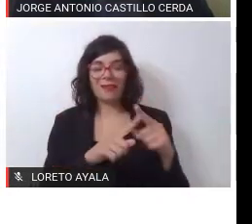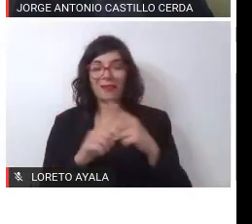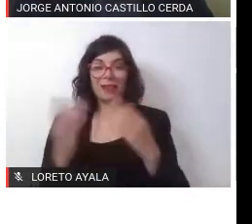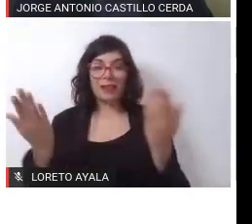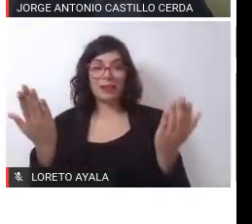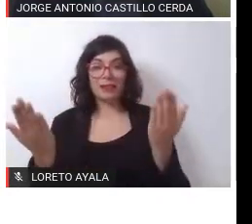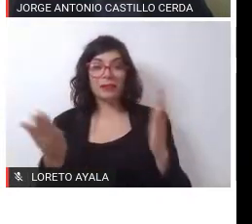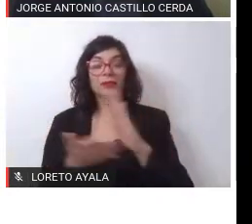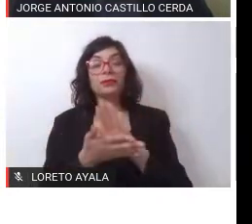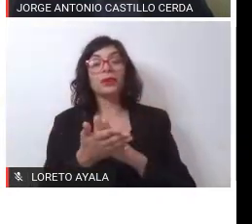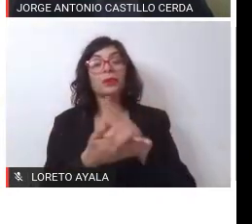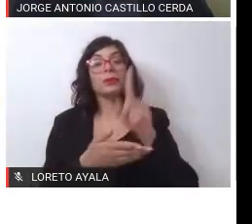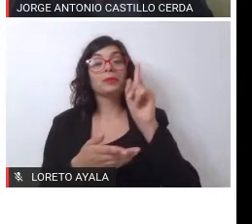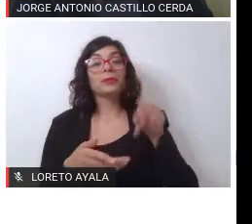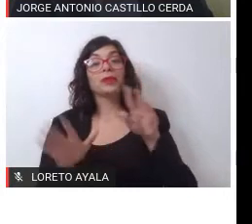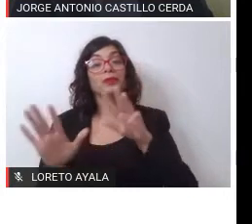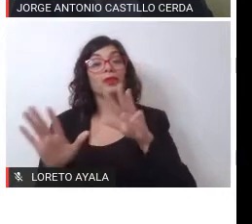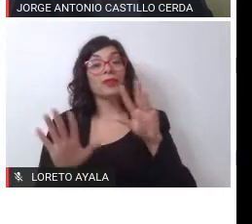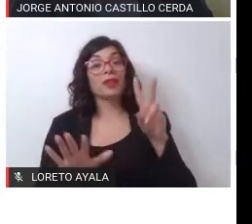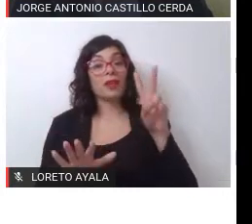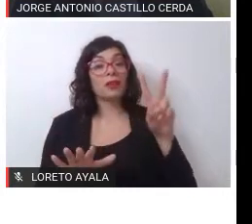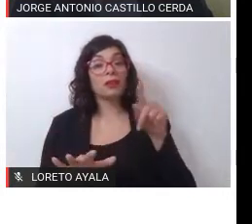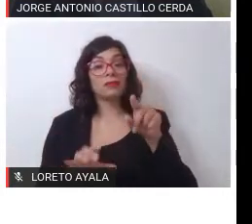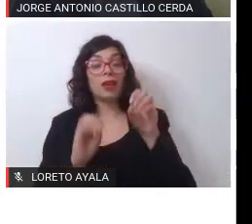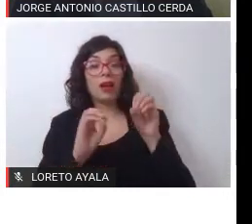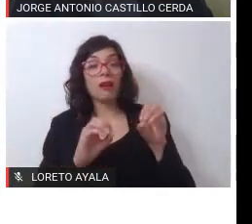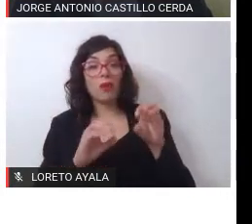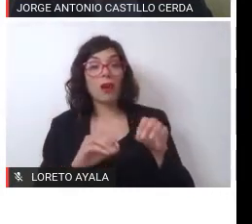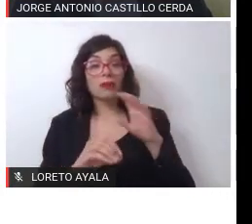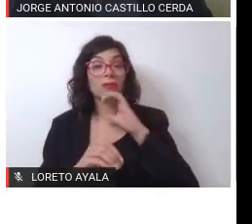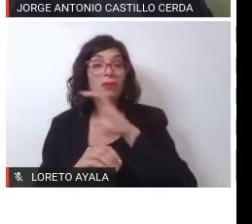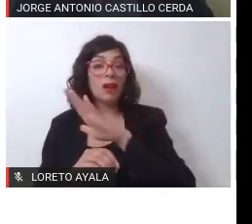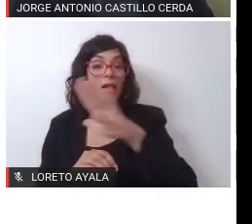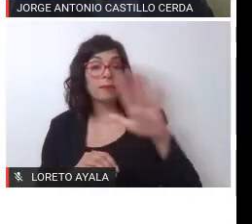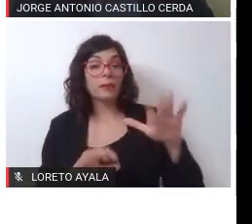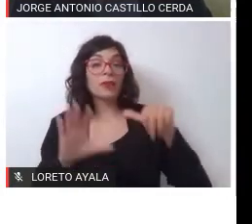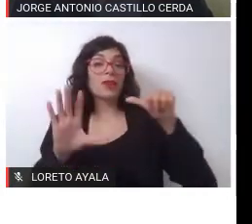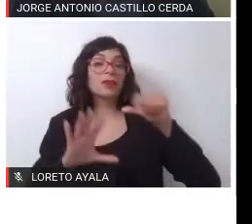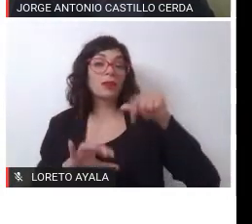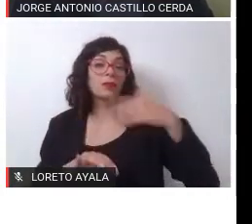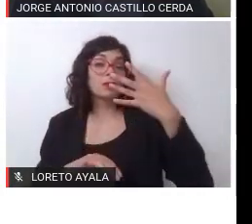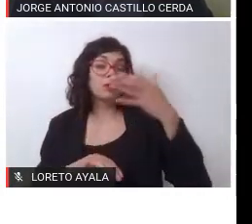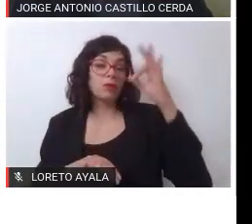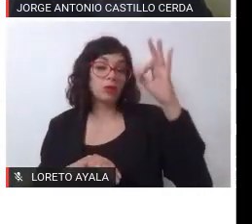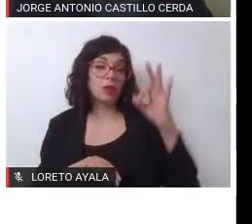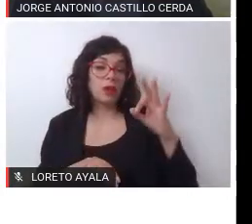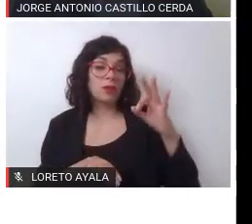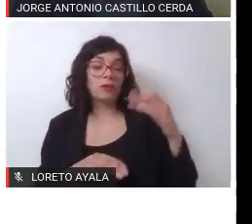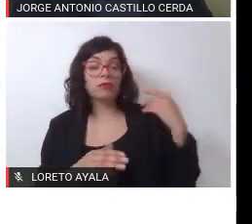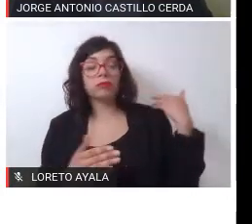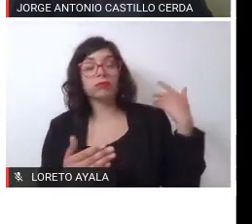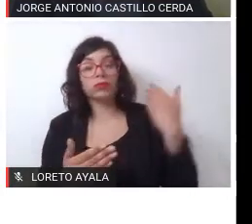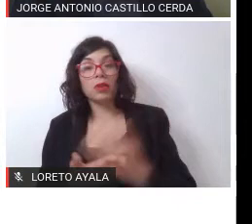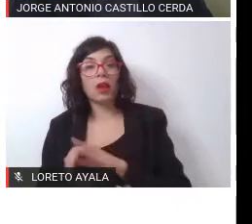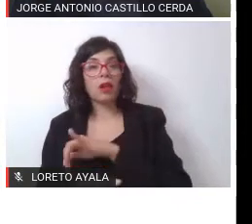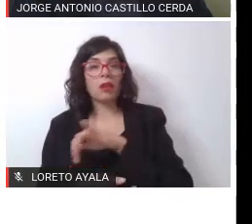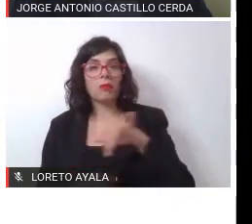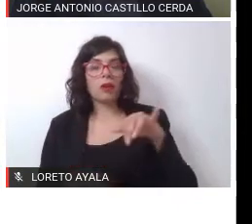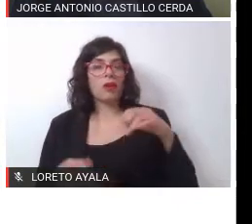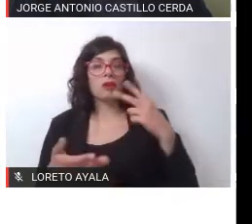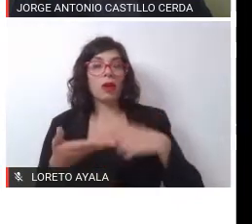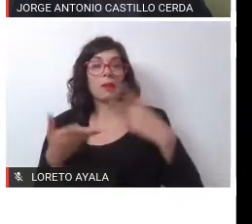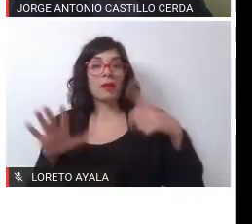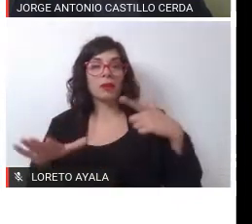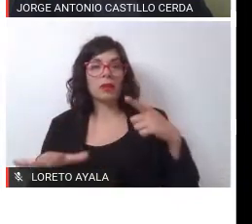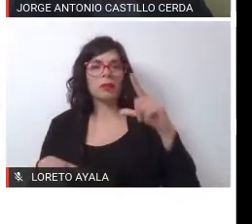1992 la educación rural correspondía al 16,5% y el 2017 ya correspondía solo